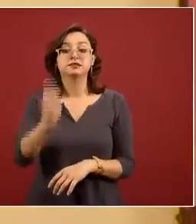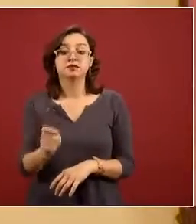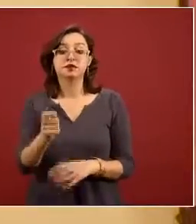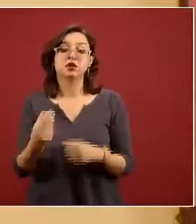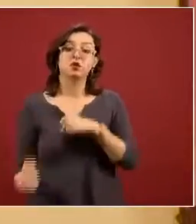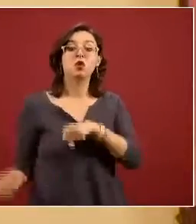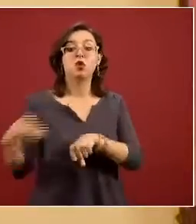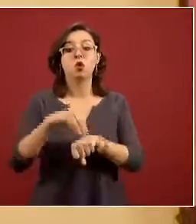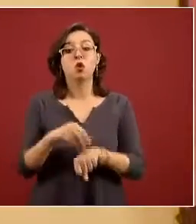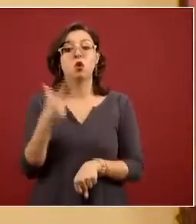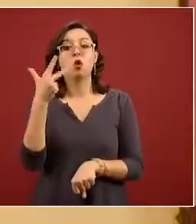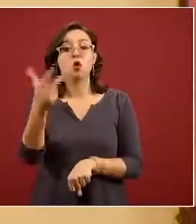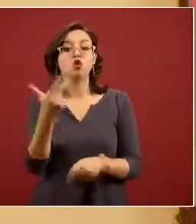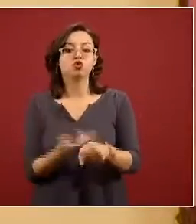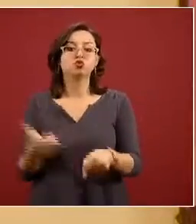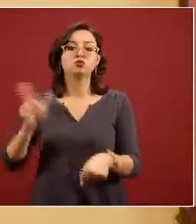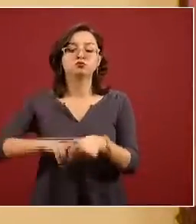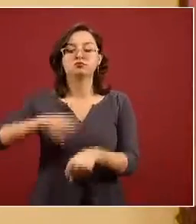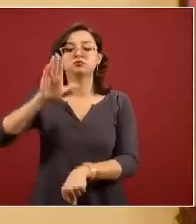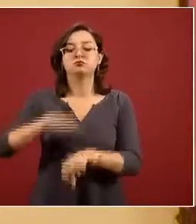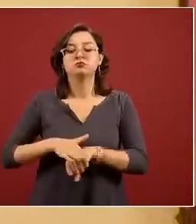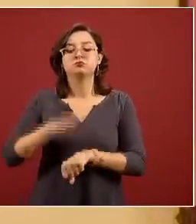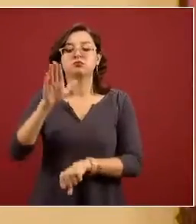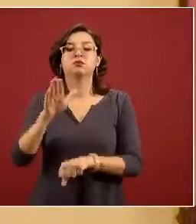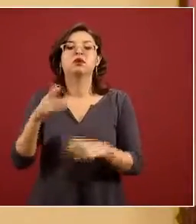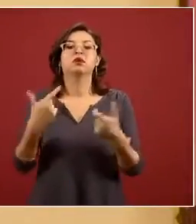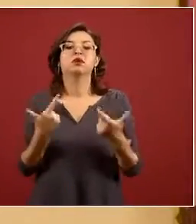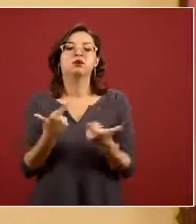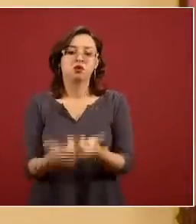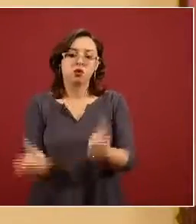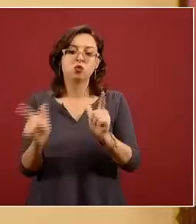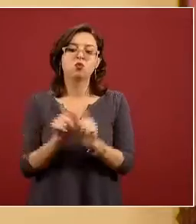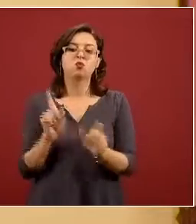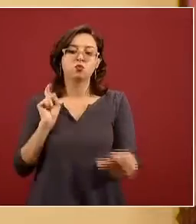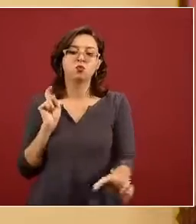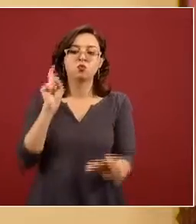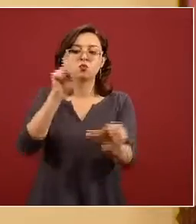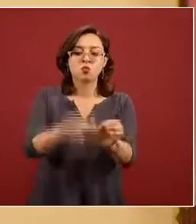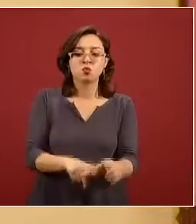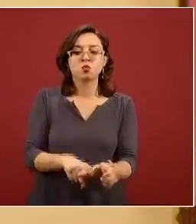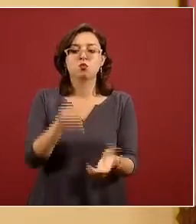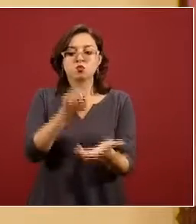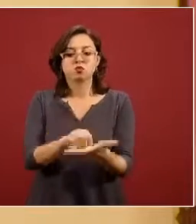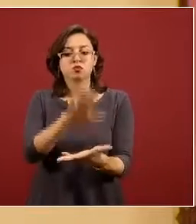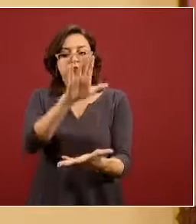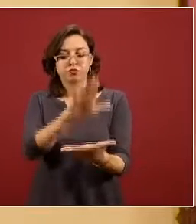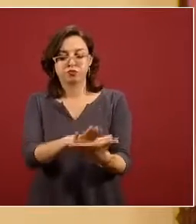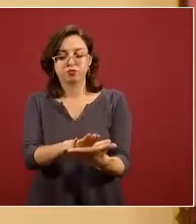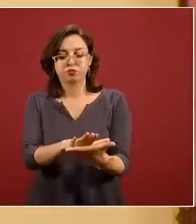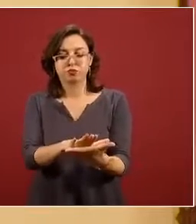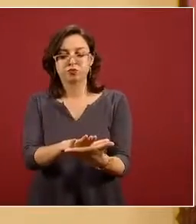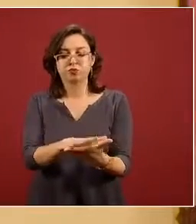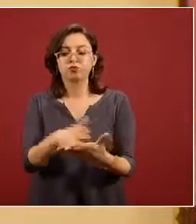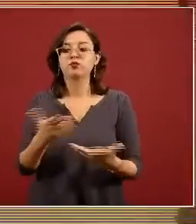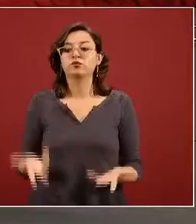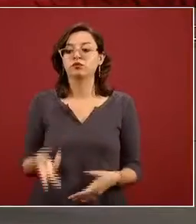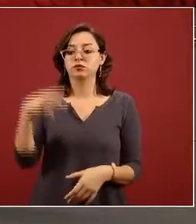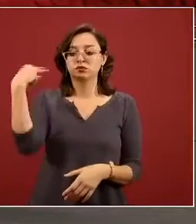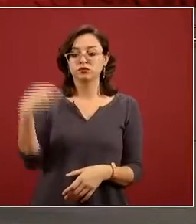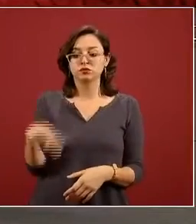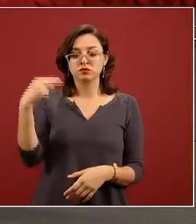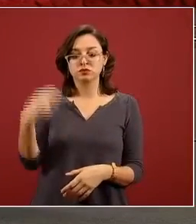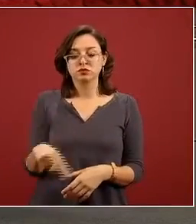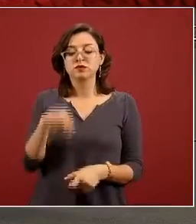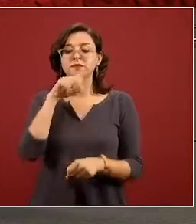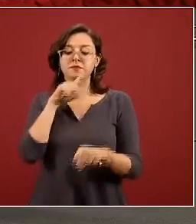hospitales más que se sumaron al grupo de hospitales que requirieron su registro, es decir, su nombre de usuario y